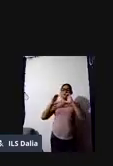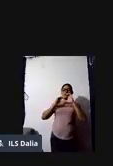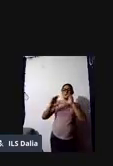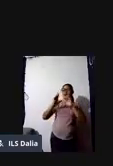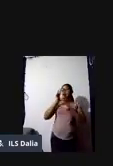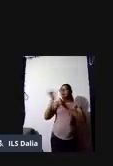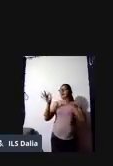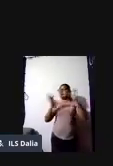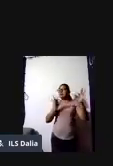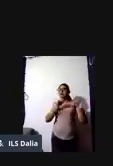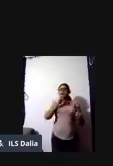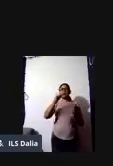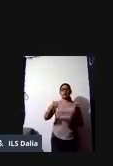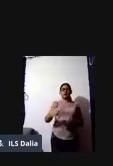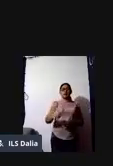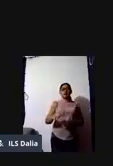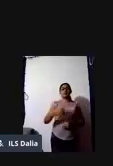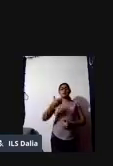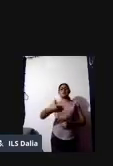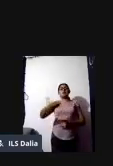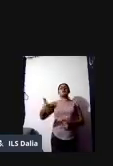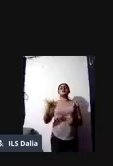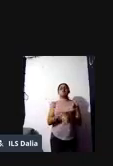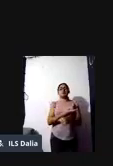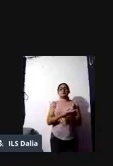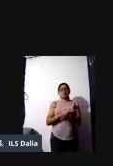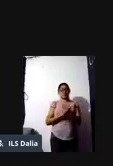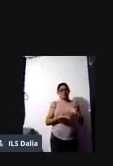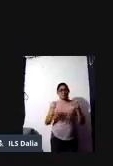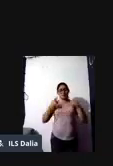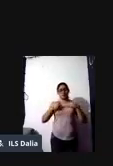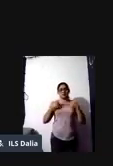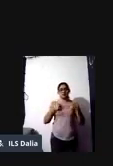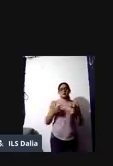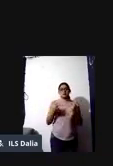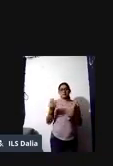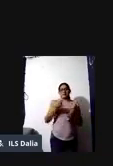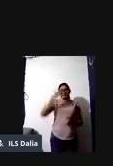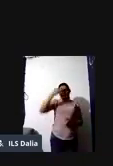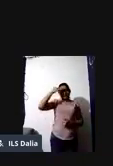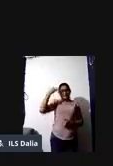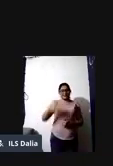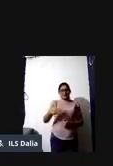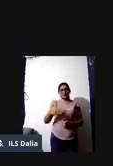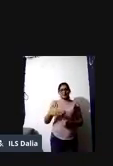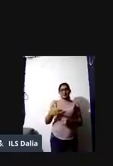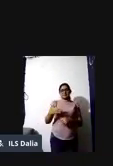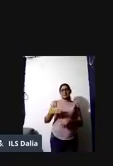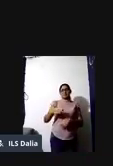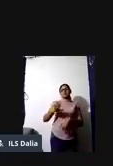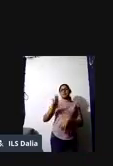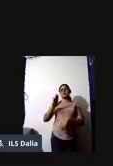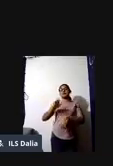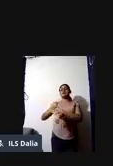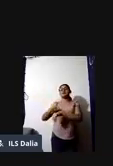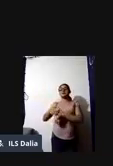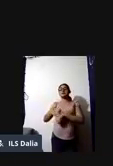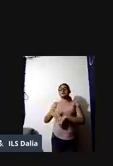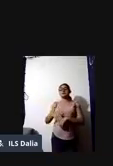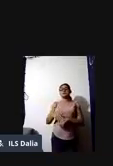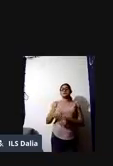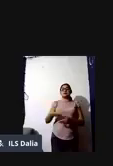¿verdad? Para que también las otras personas, permitirles a las otras personas